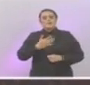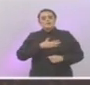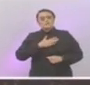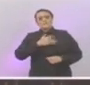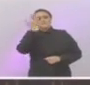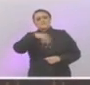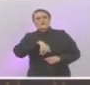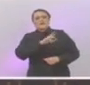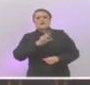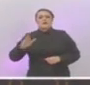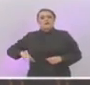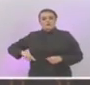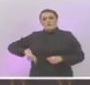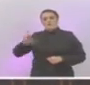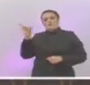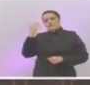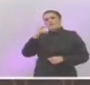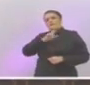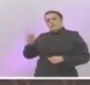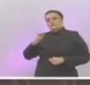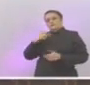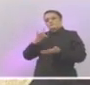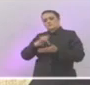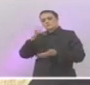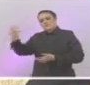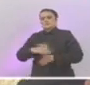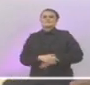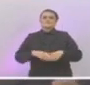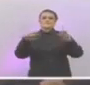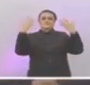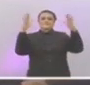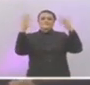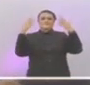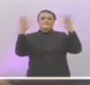la labor al gobierno federal. Muchísimas gracias.